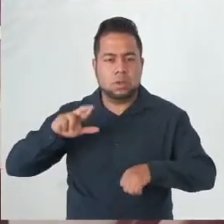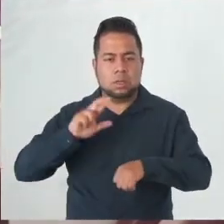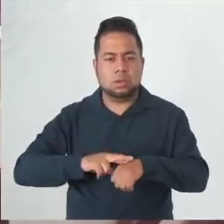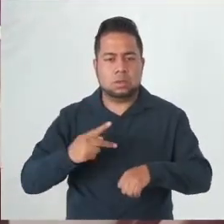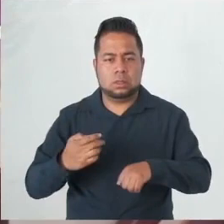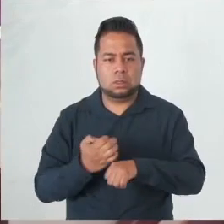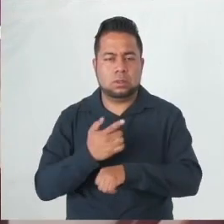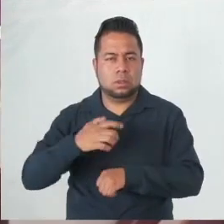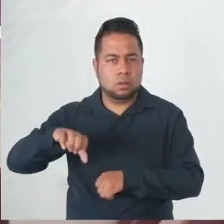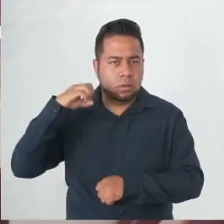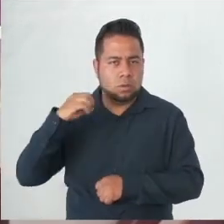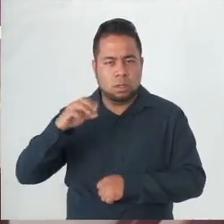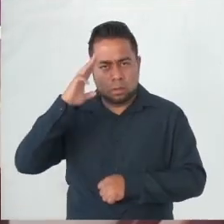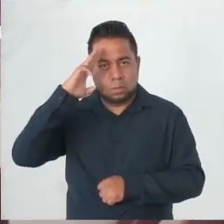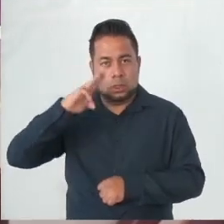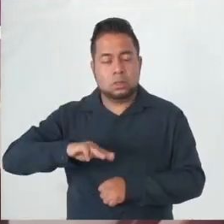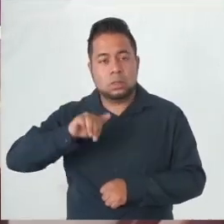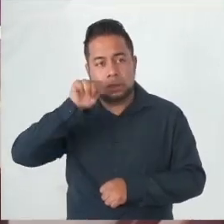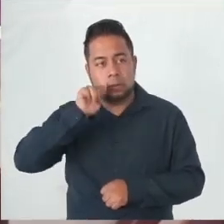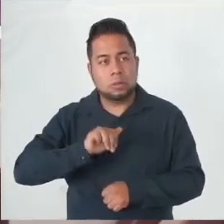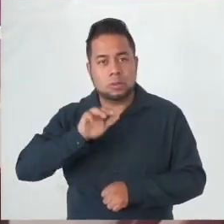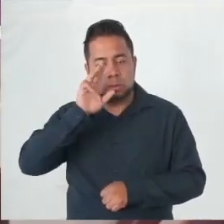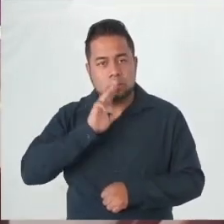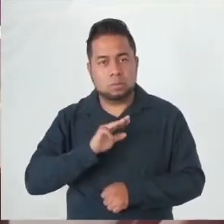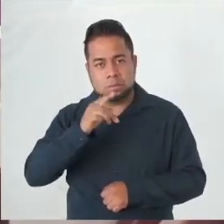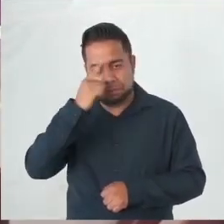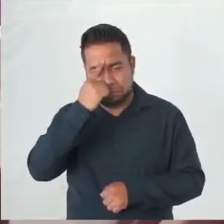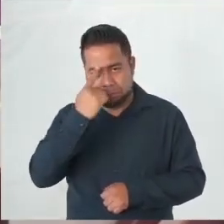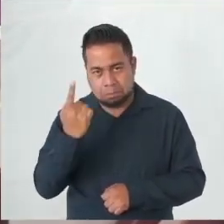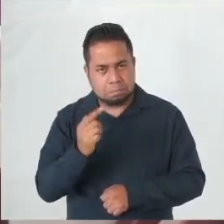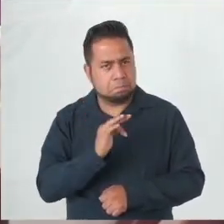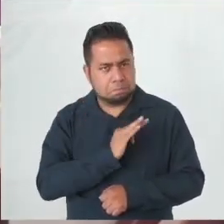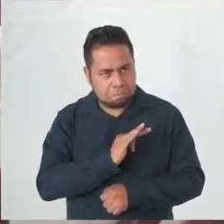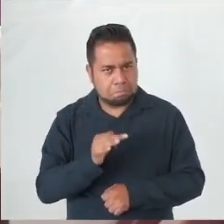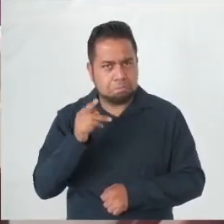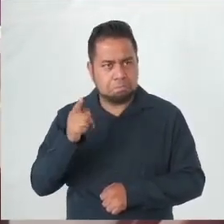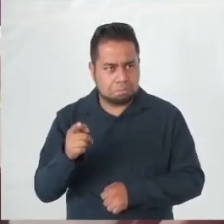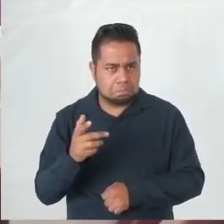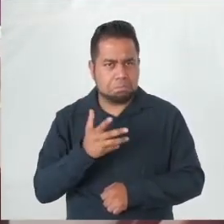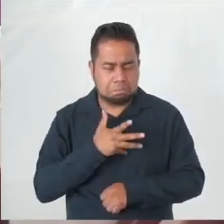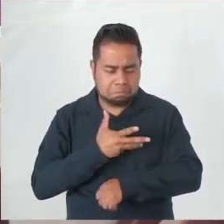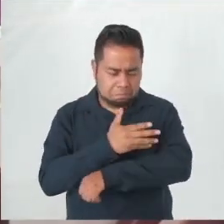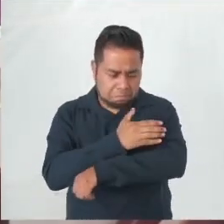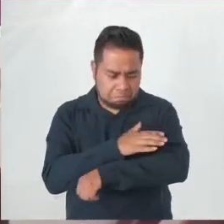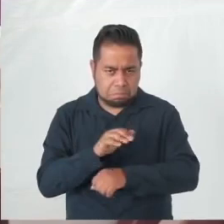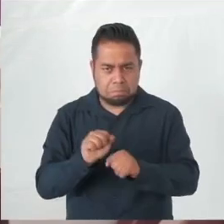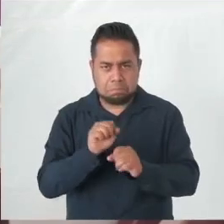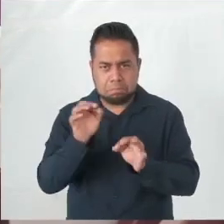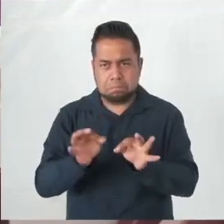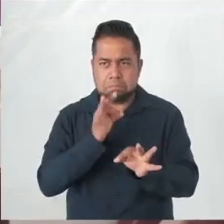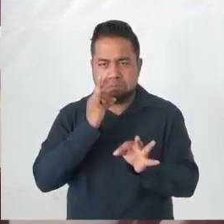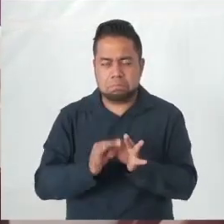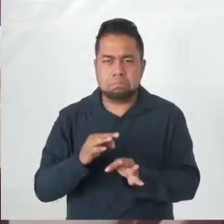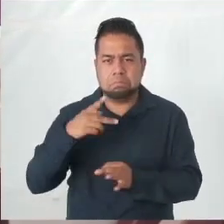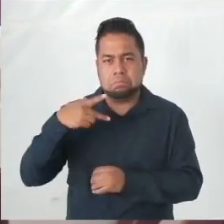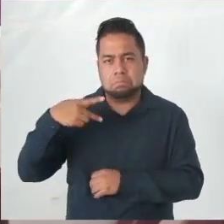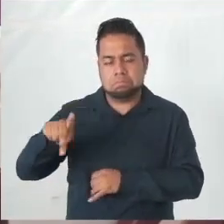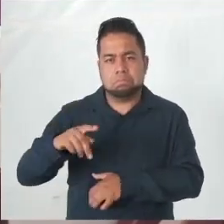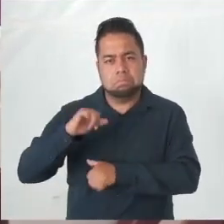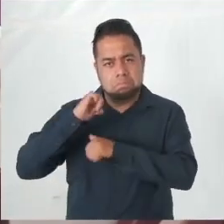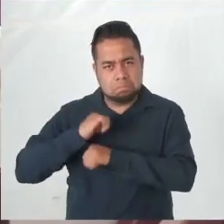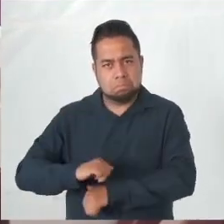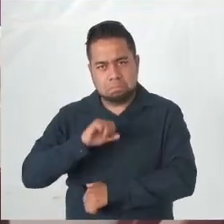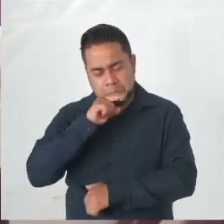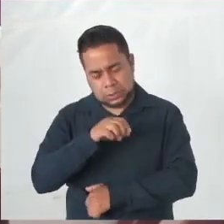estado, maestro Alejandro Murat Hinojosa, para que en el uso de sus facultades y en cumplimiento de sus atribuciones